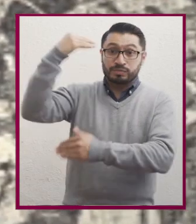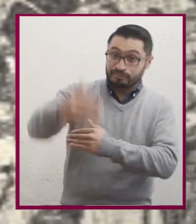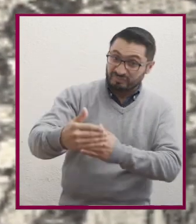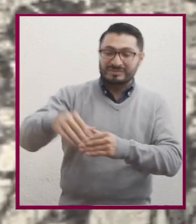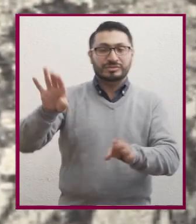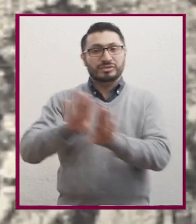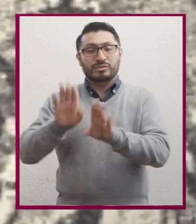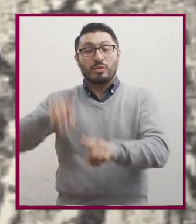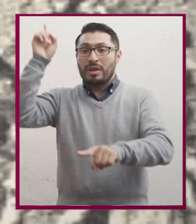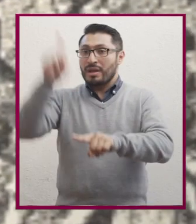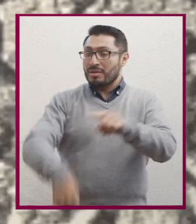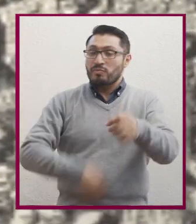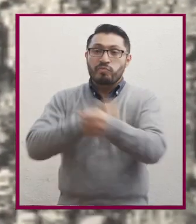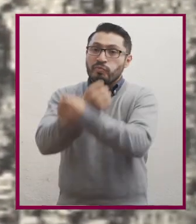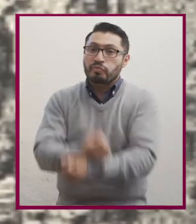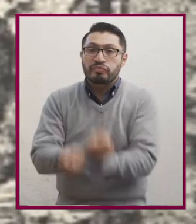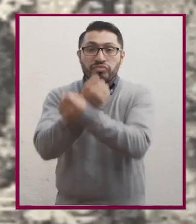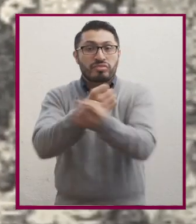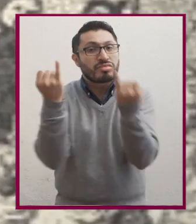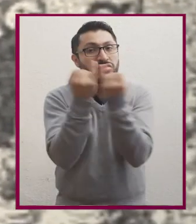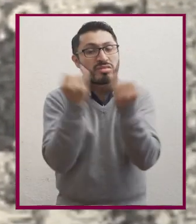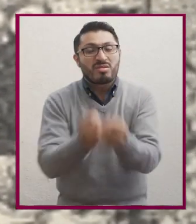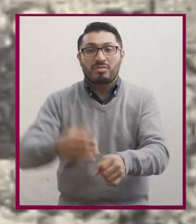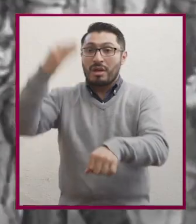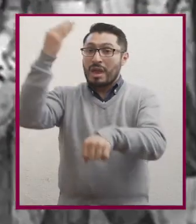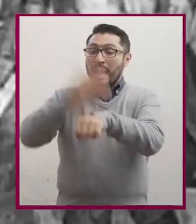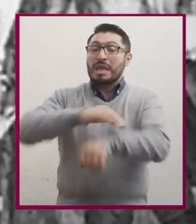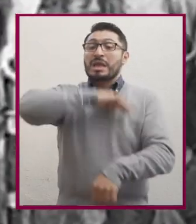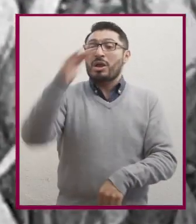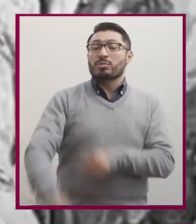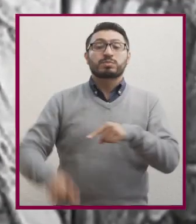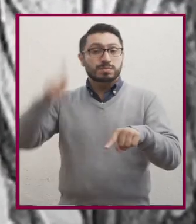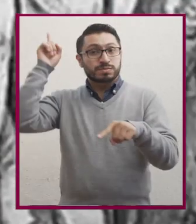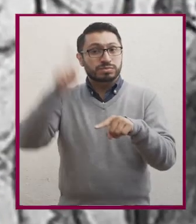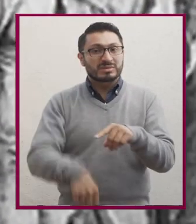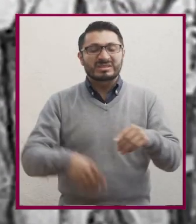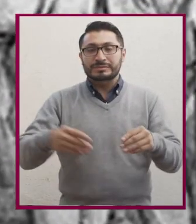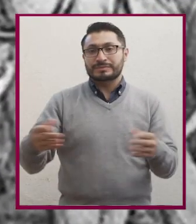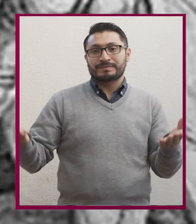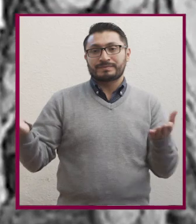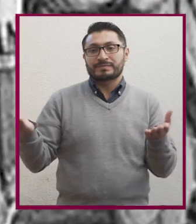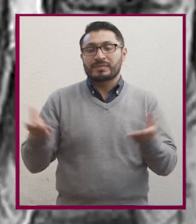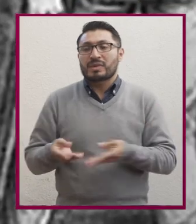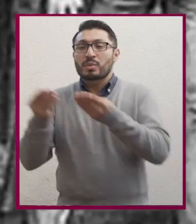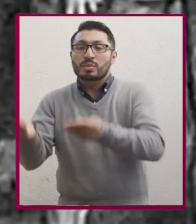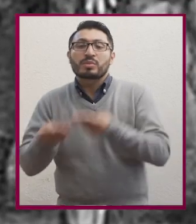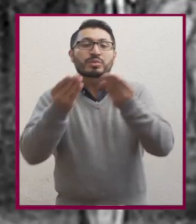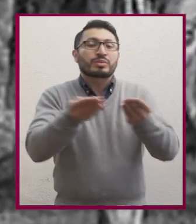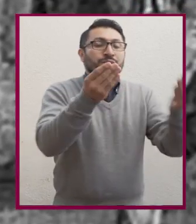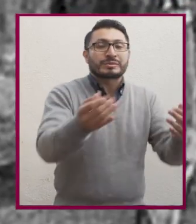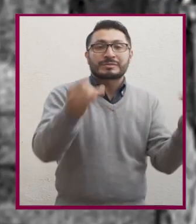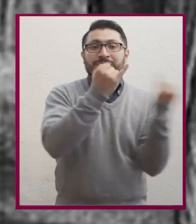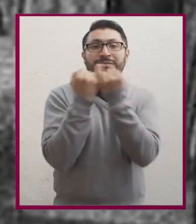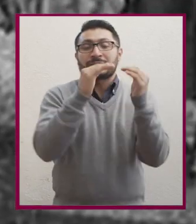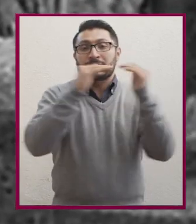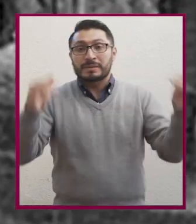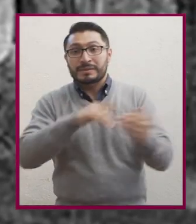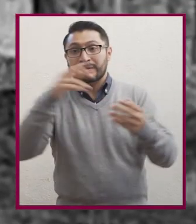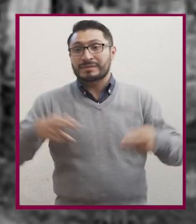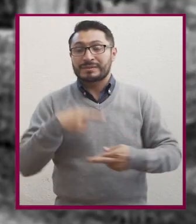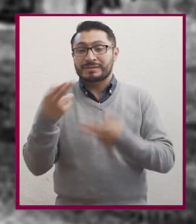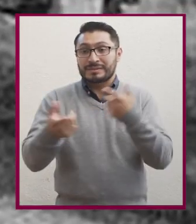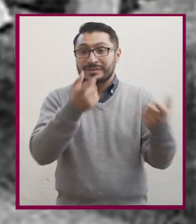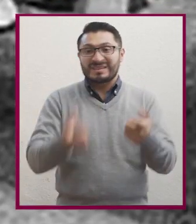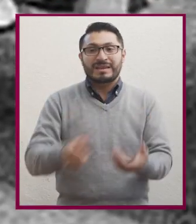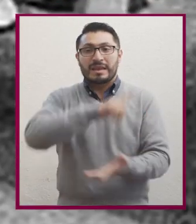contra la esclavitud, sino también contra la pena de muerte. Propuso una repartición más justa de la riqueza y leyes de divorcio para